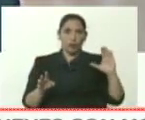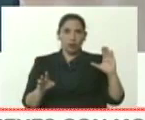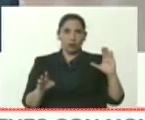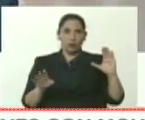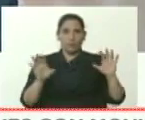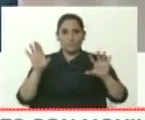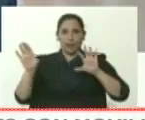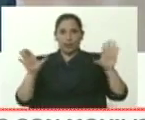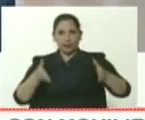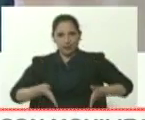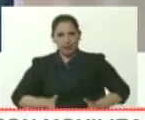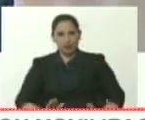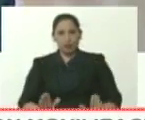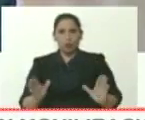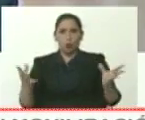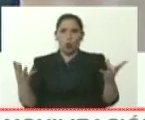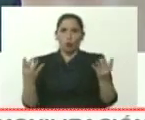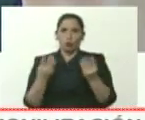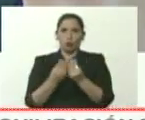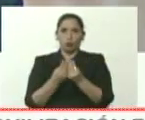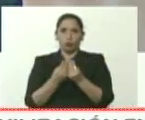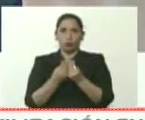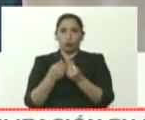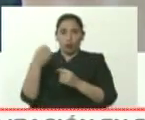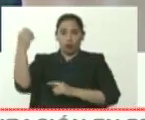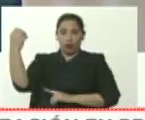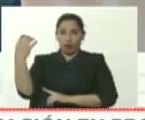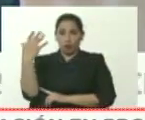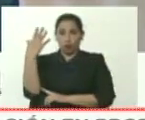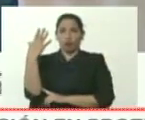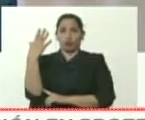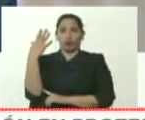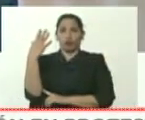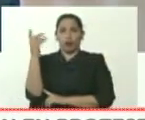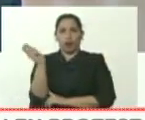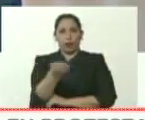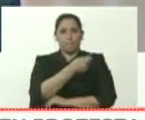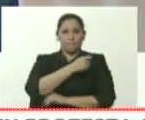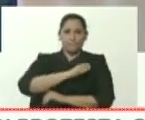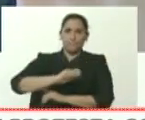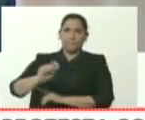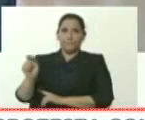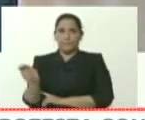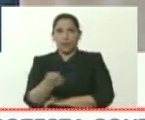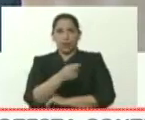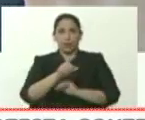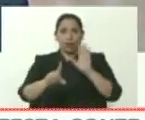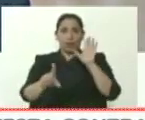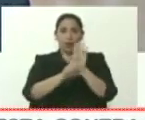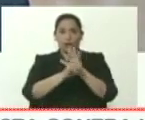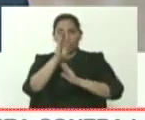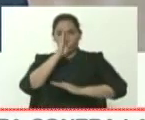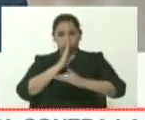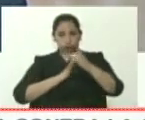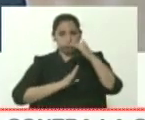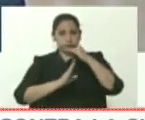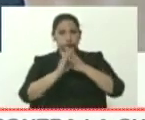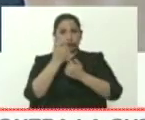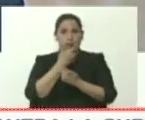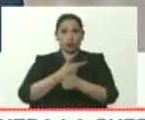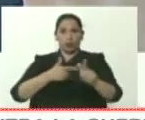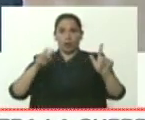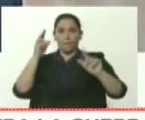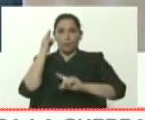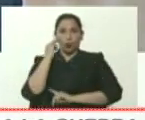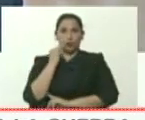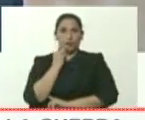que nacimos juntos, a la luz y con la espada y las leyes nobles del libertador Simón